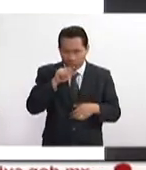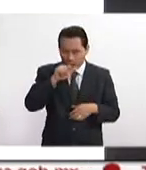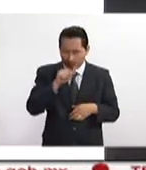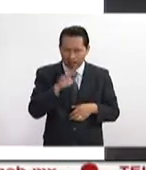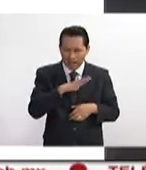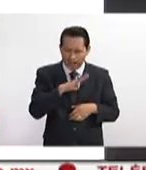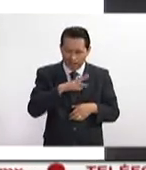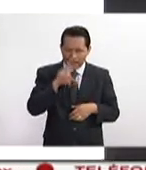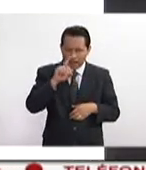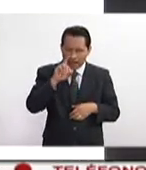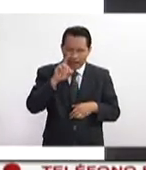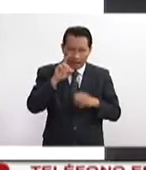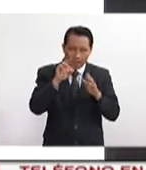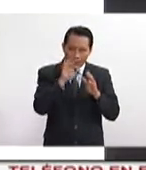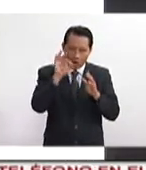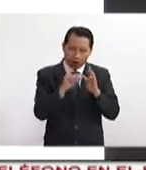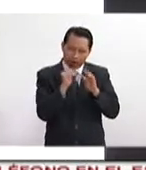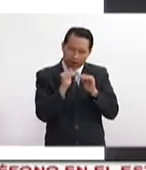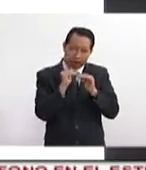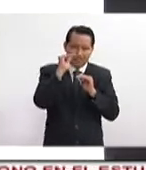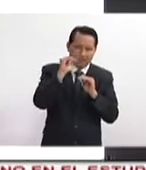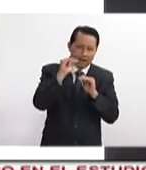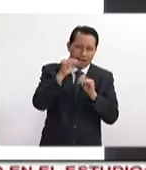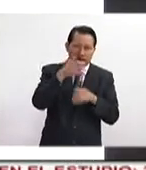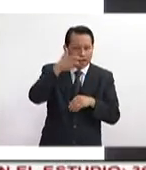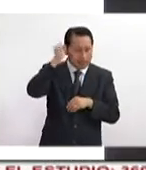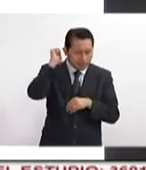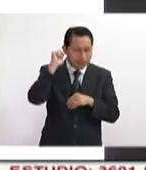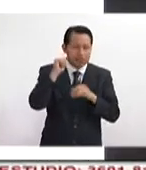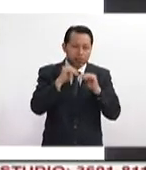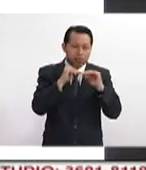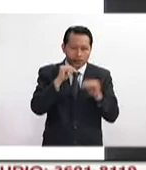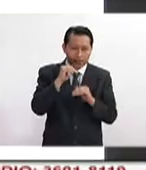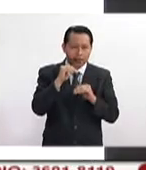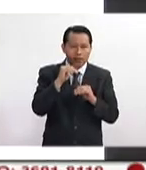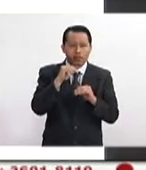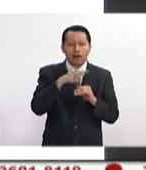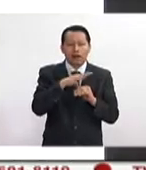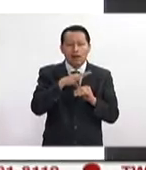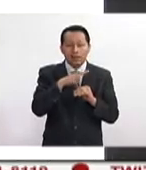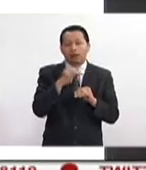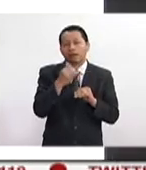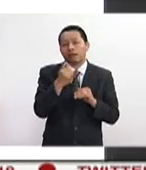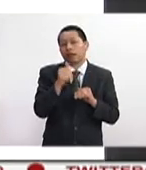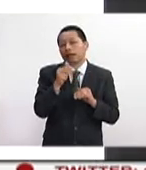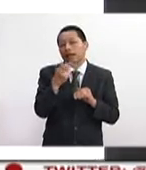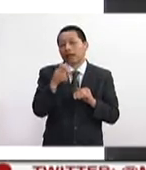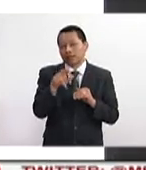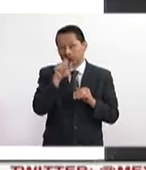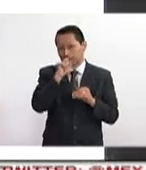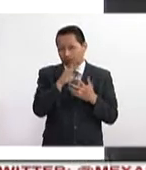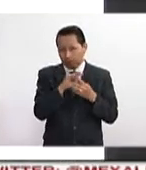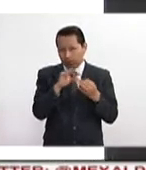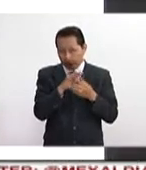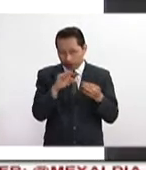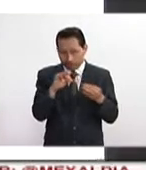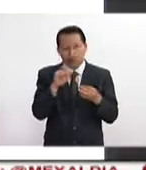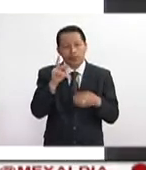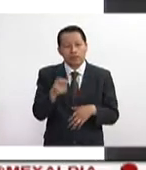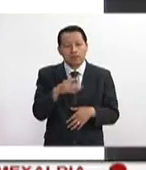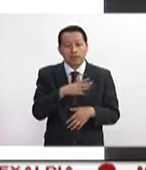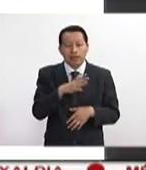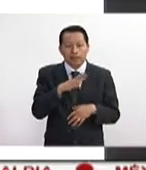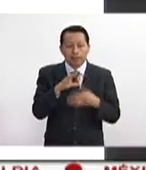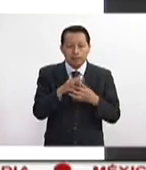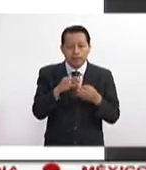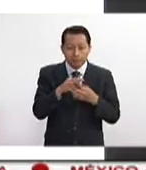30 puntos arriba del candidato que está abajo, que es Jair Bolsonaro. Es de